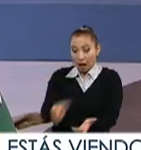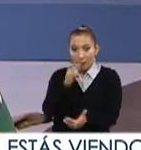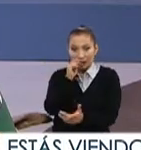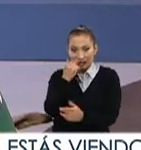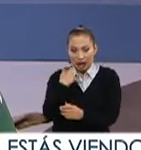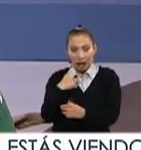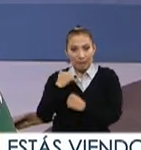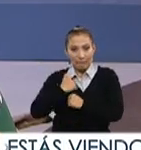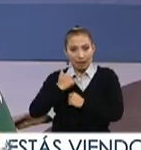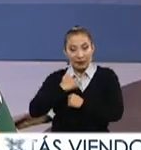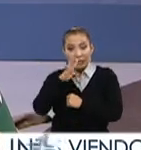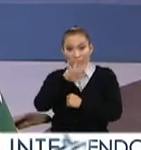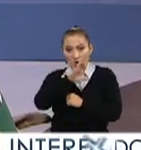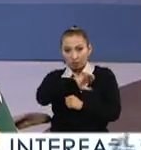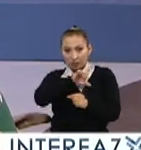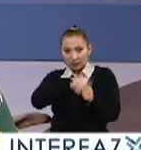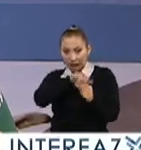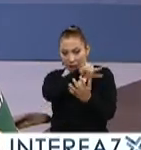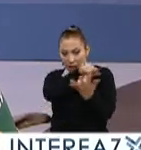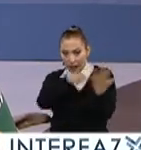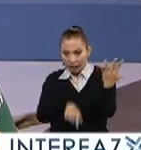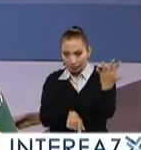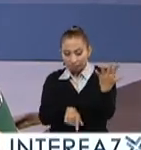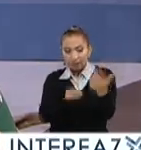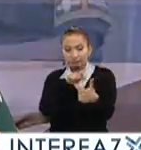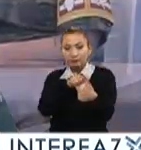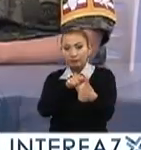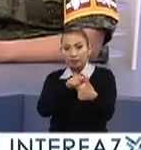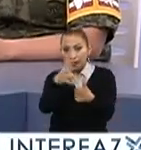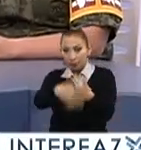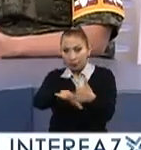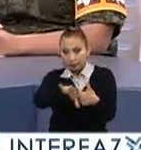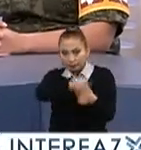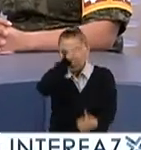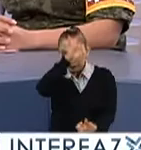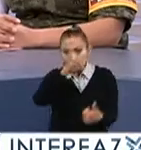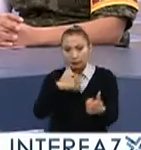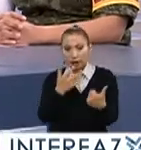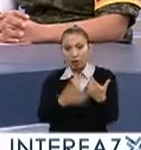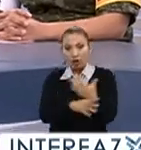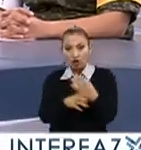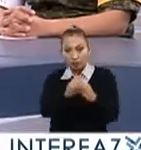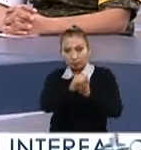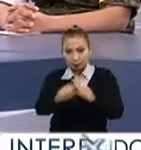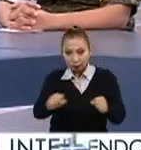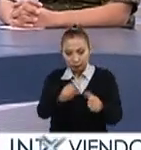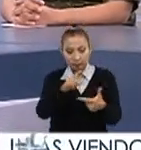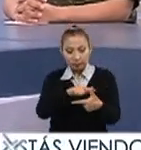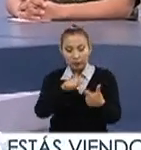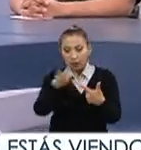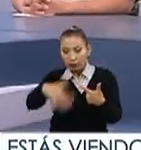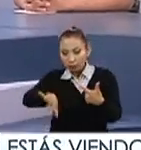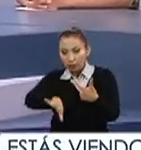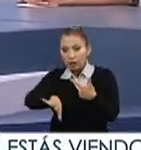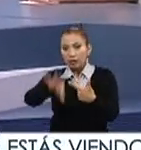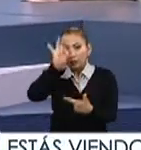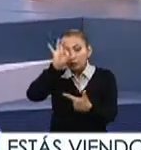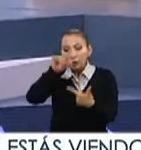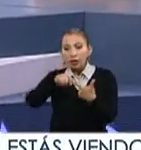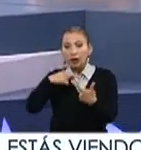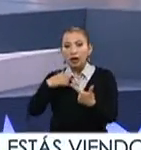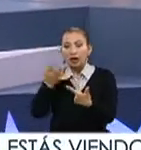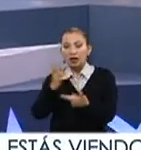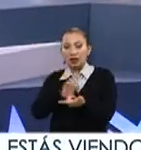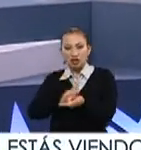Policía Militar entrenamos 5 especialidades diferentes, que es búsqueda y localización de artefactos explosivos, búsqueda y detección